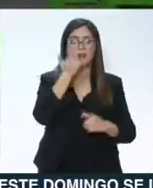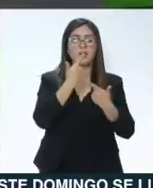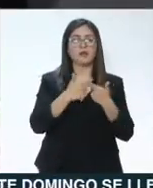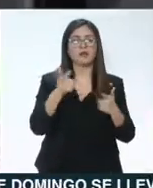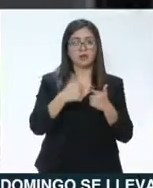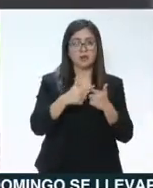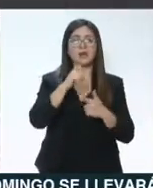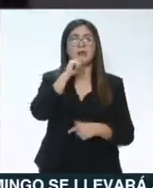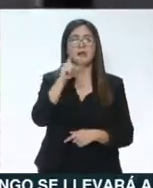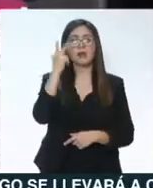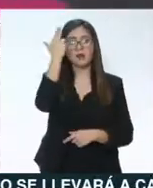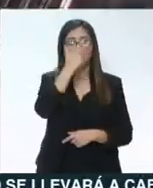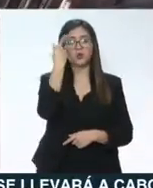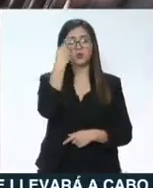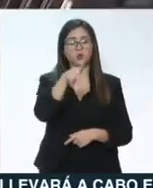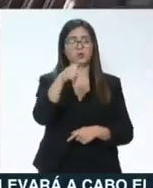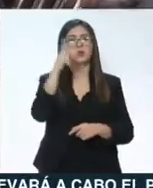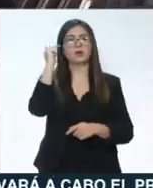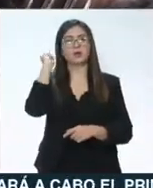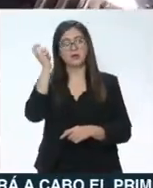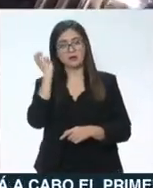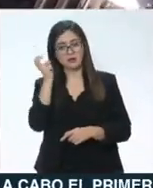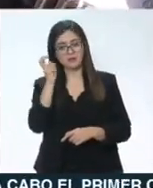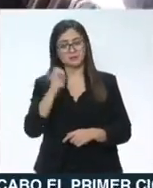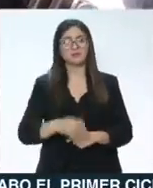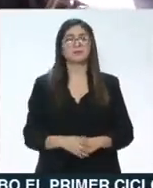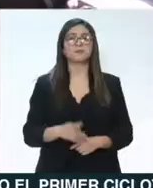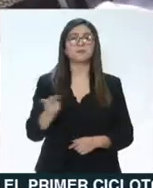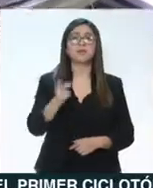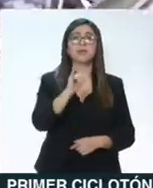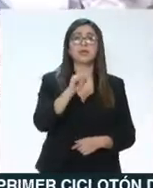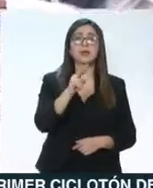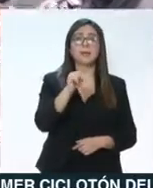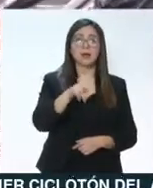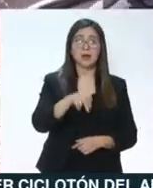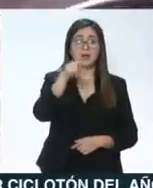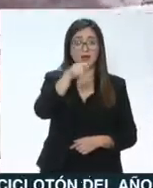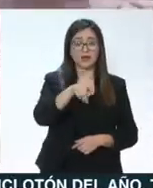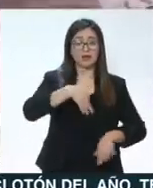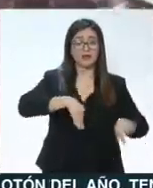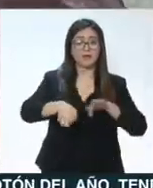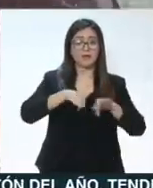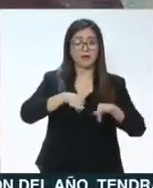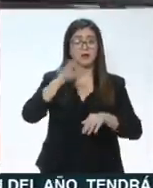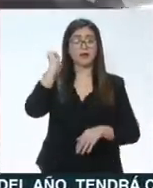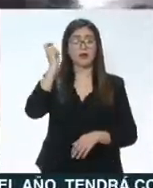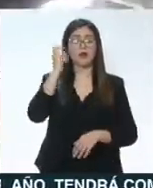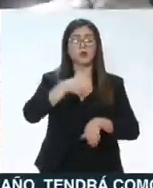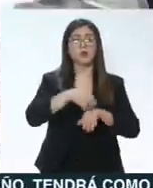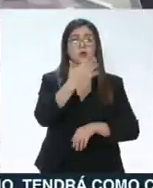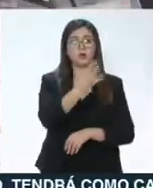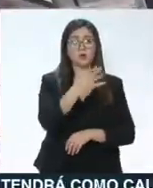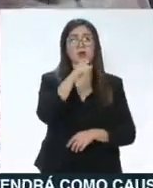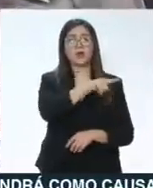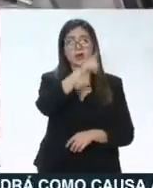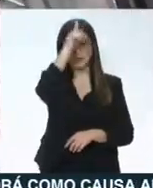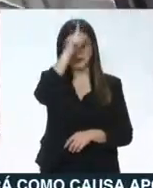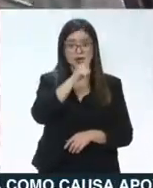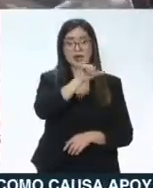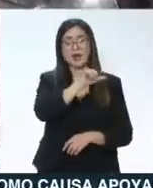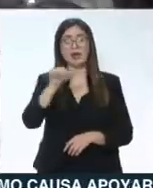respectivas unidades. Iván Paul Tapia es operador de la Ruta 50 que va de Tasqueña a San Andrés